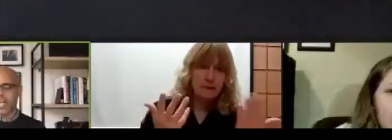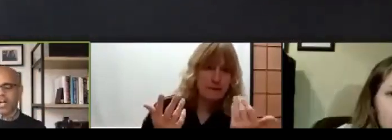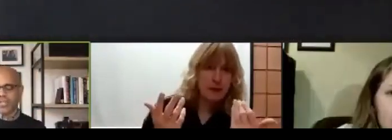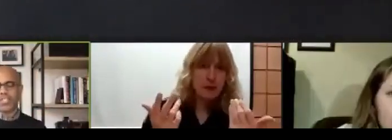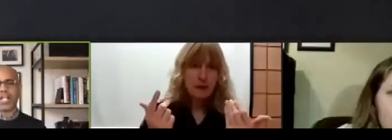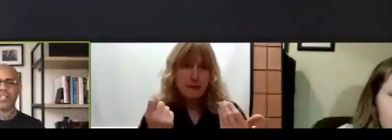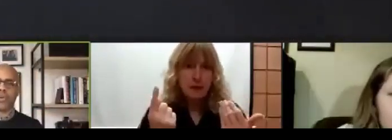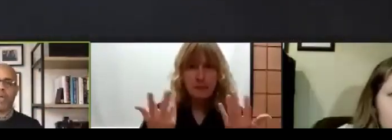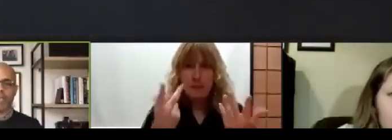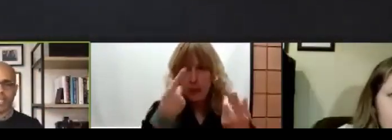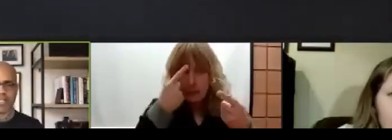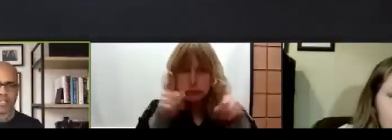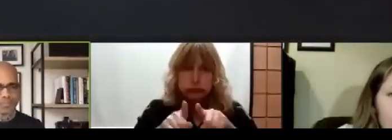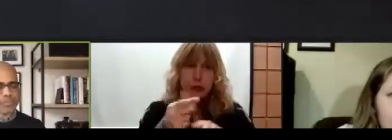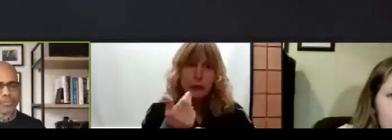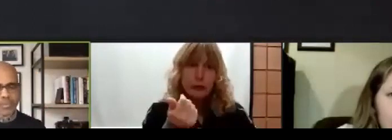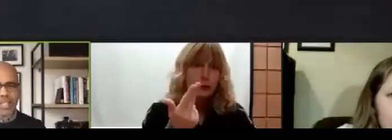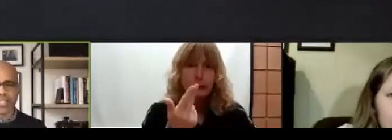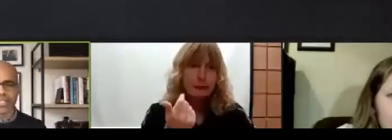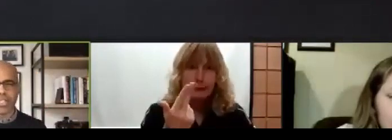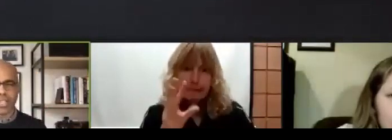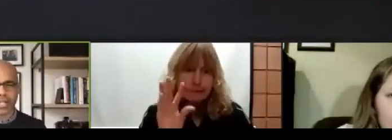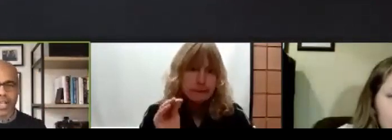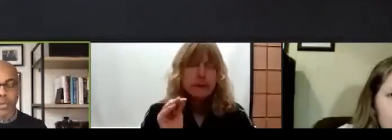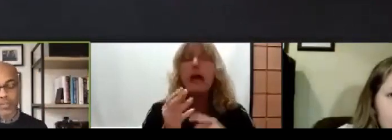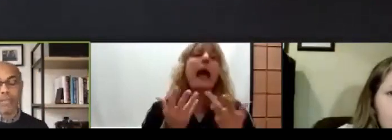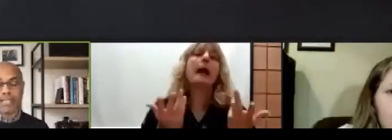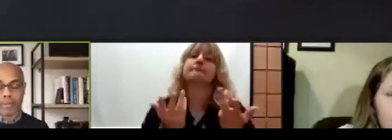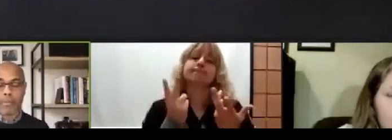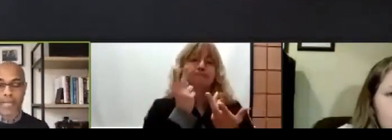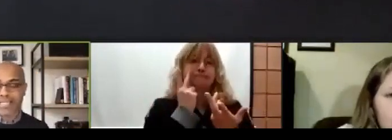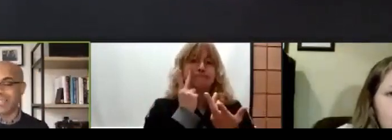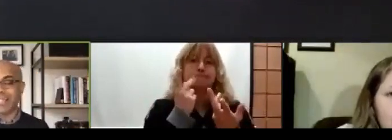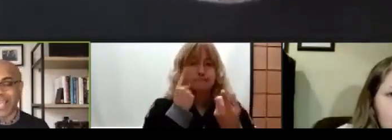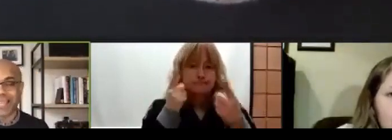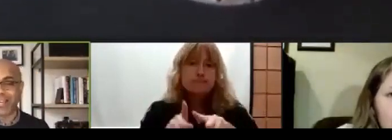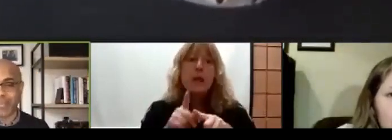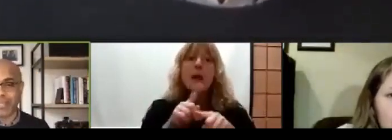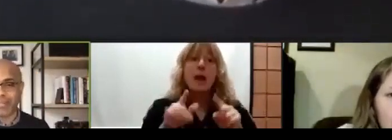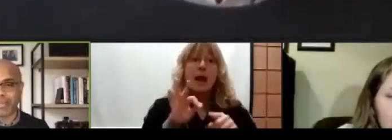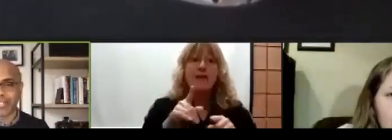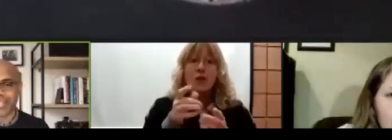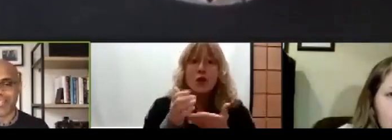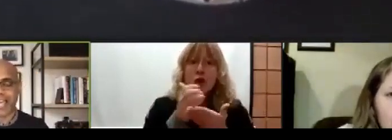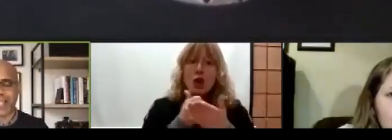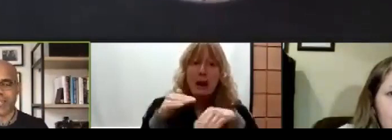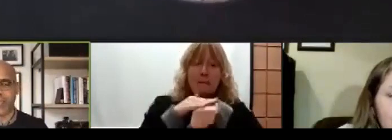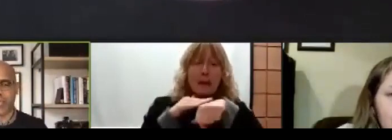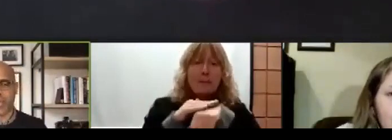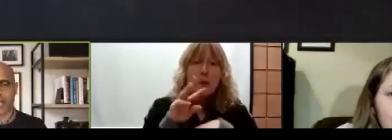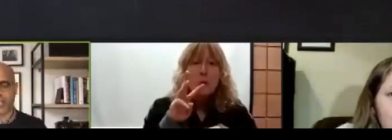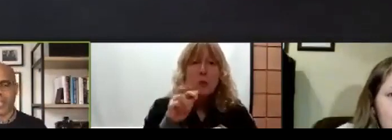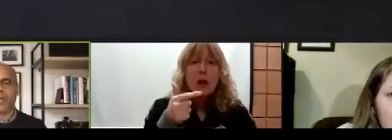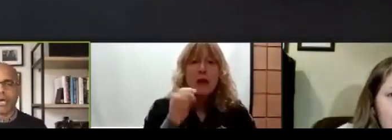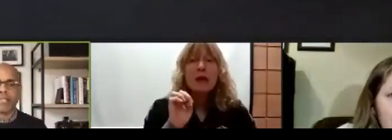dólares sino a 11 dólares así que si hay una ley y a lo mejor esto va a ser 11 dólares cuando los demócratas